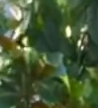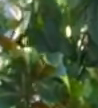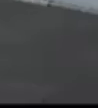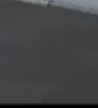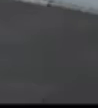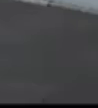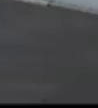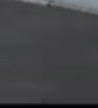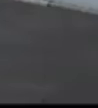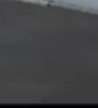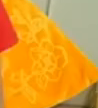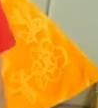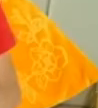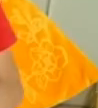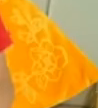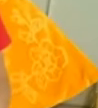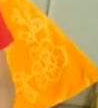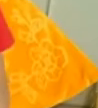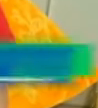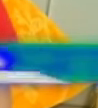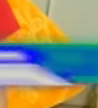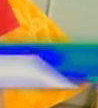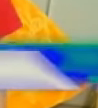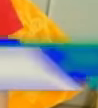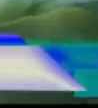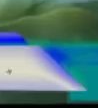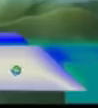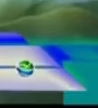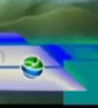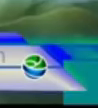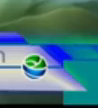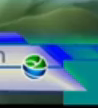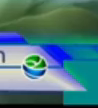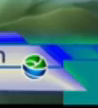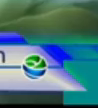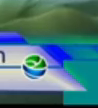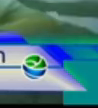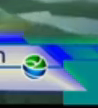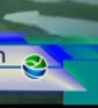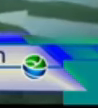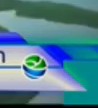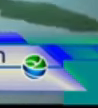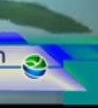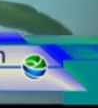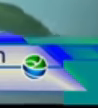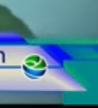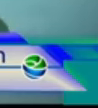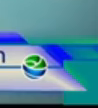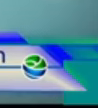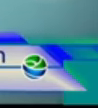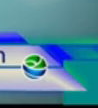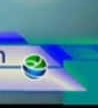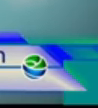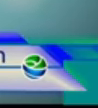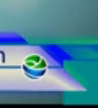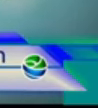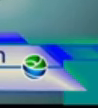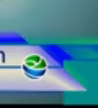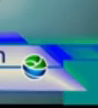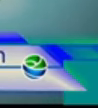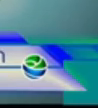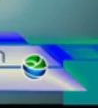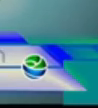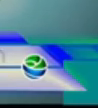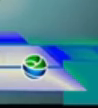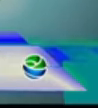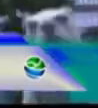para hoy? Rudolf. Un viaje de vuelta a casa. Tan simple como piensas. Aunque no te lo parezca,